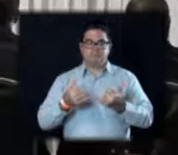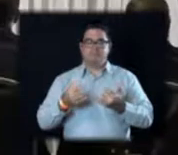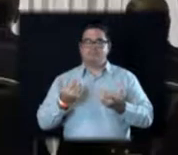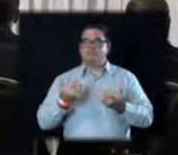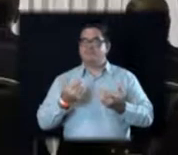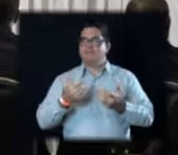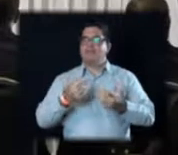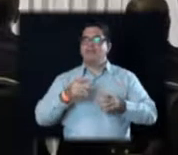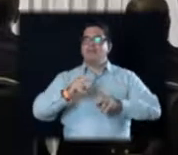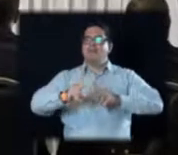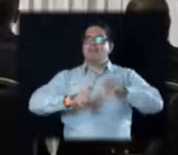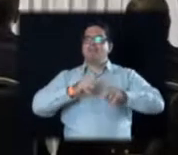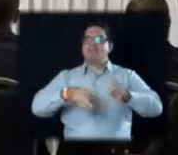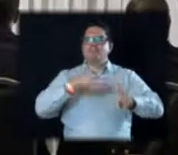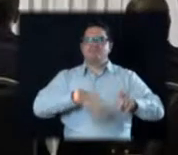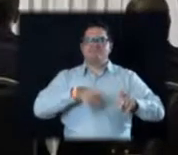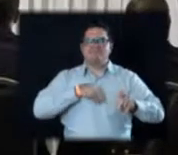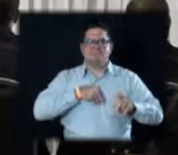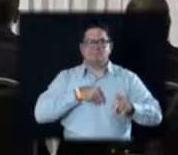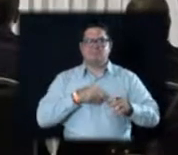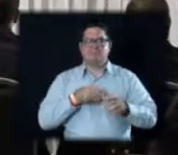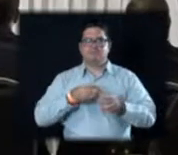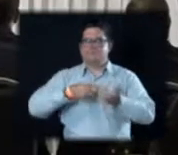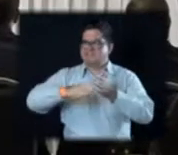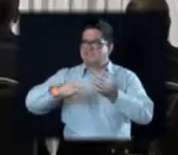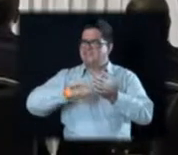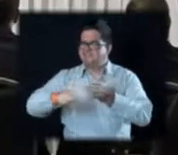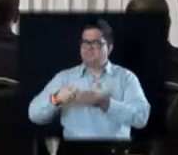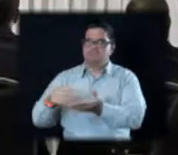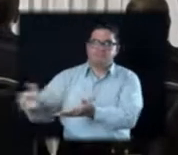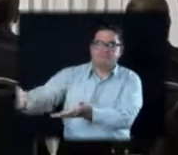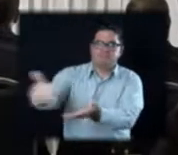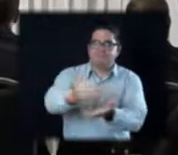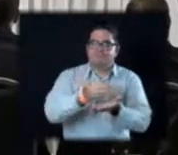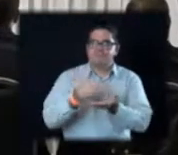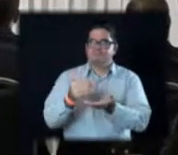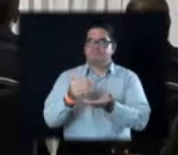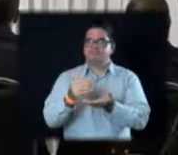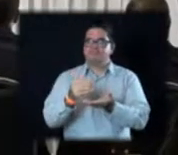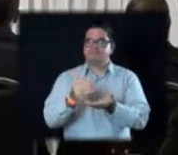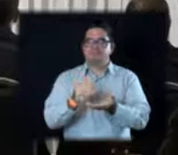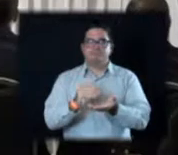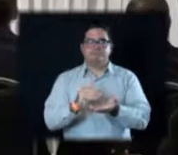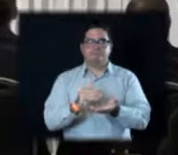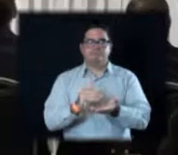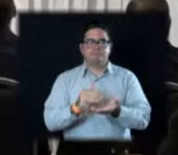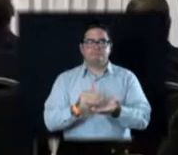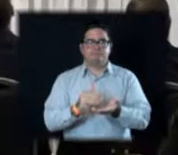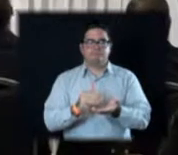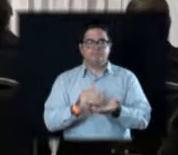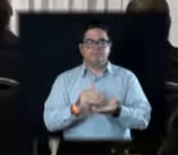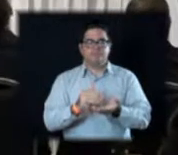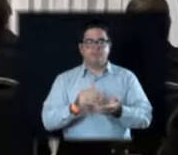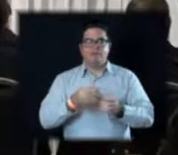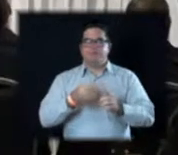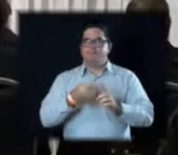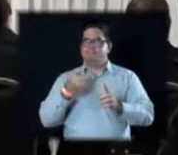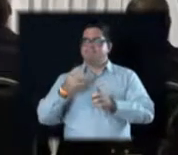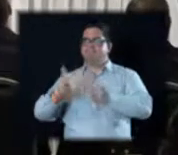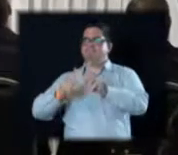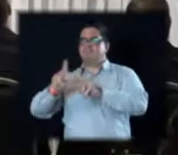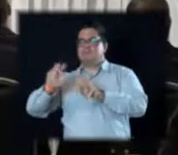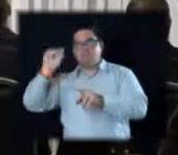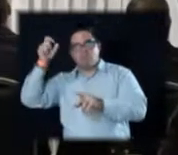sean de impuesto a la propiedad, eso se considera separado, pero si son dineros que dependen de subsidios